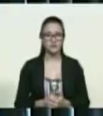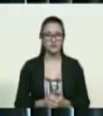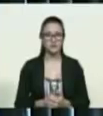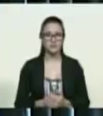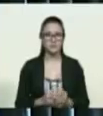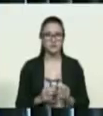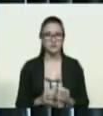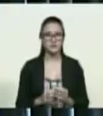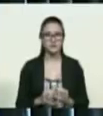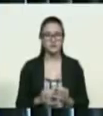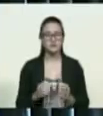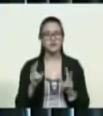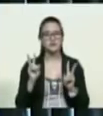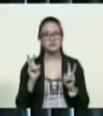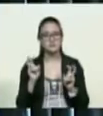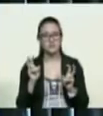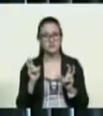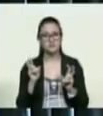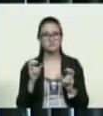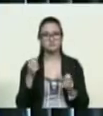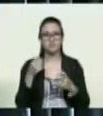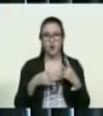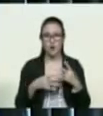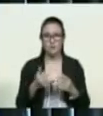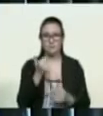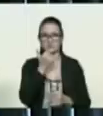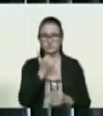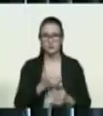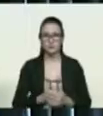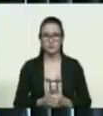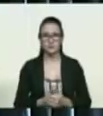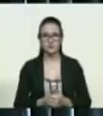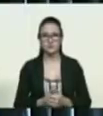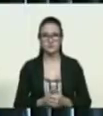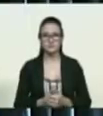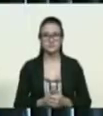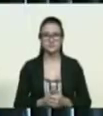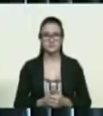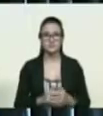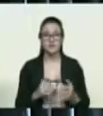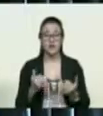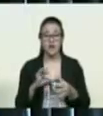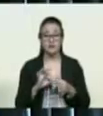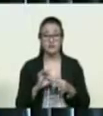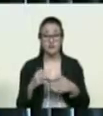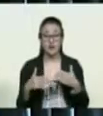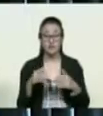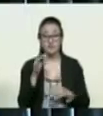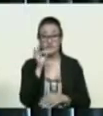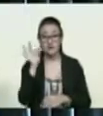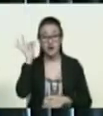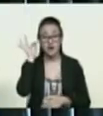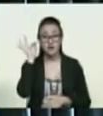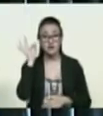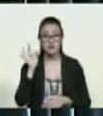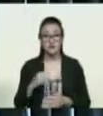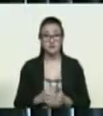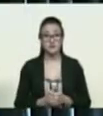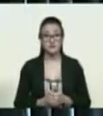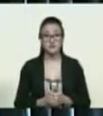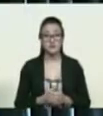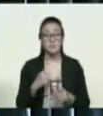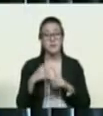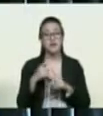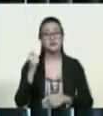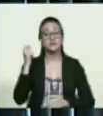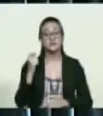encuentren autores intelectuales o autores materiales del magnicidio en grado de frustración serán activados por la Fiscalía General de la República y el Tribunal